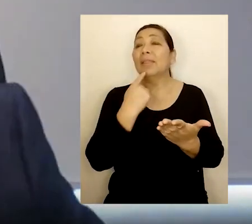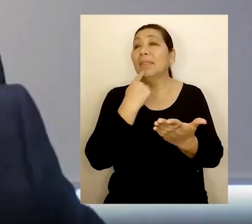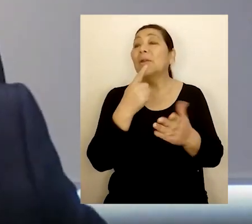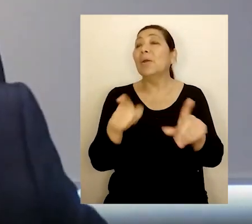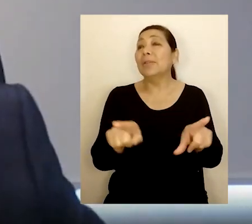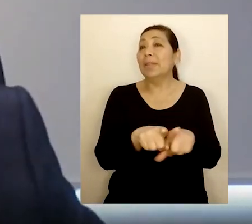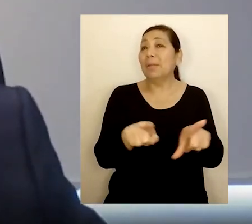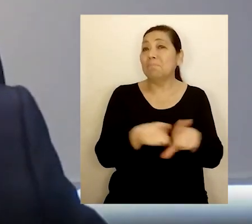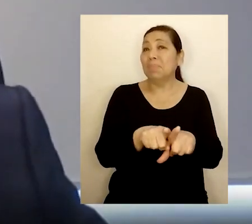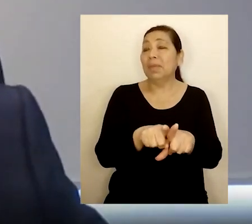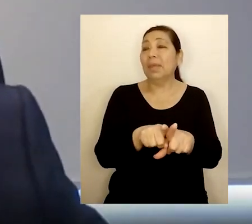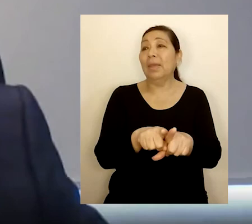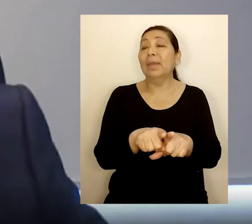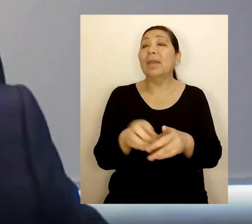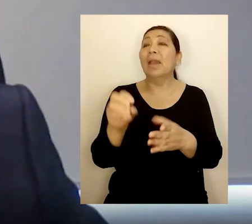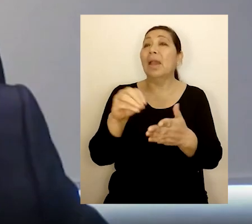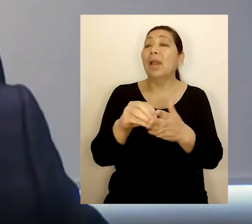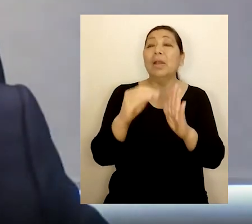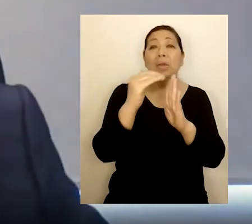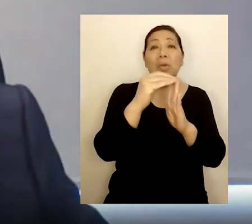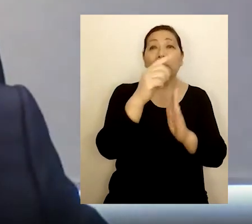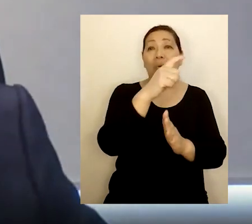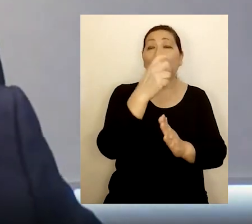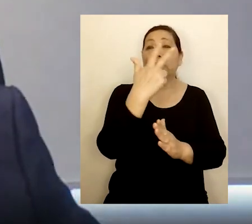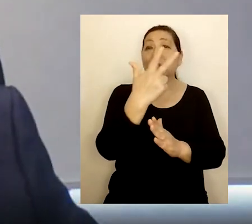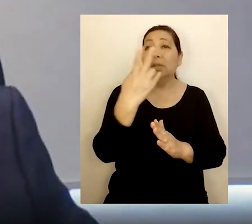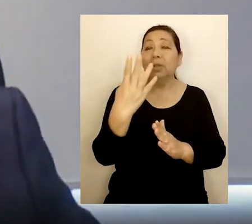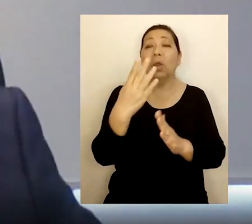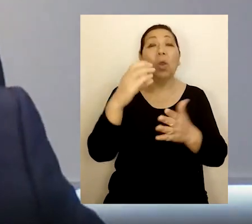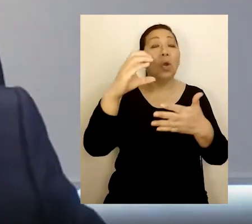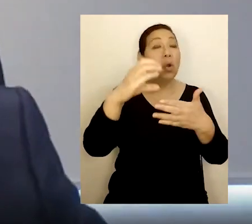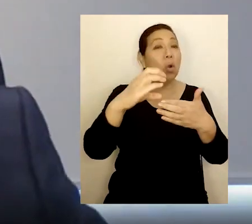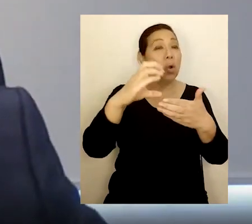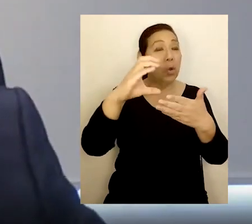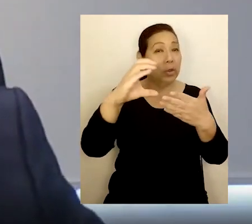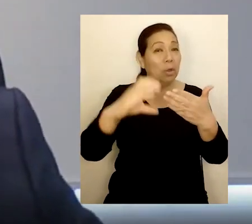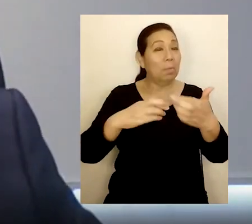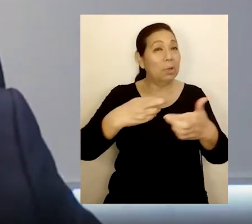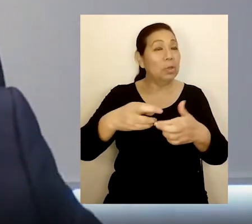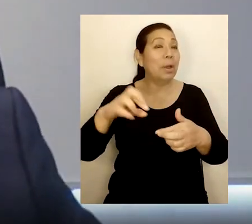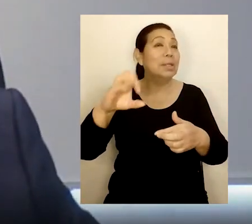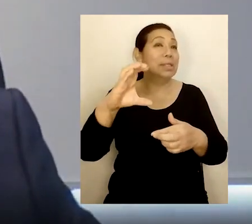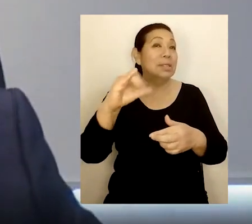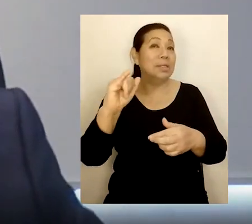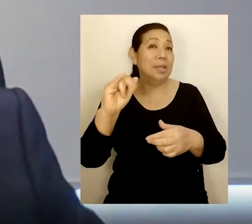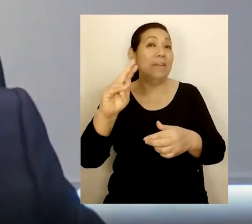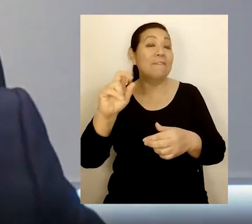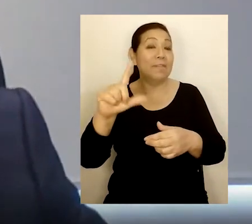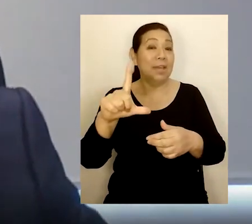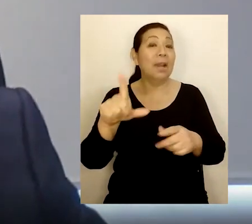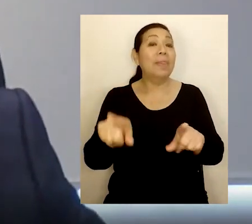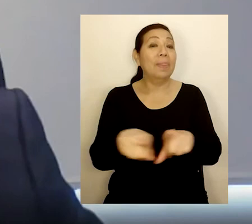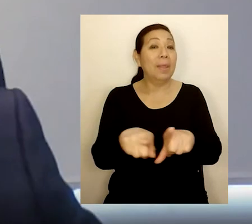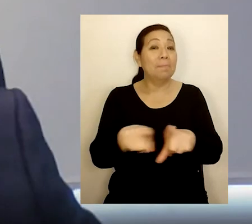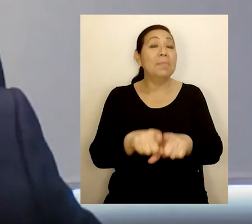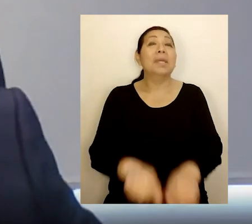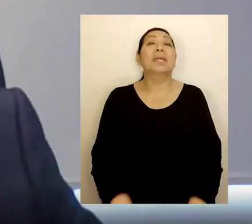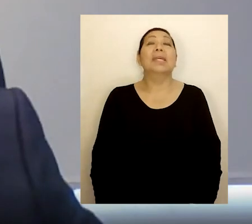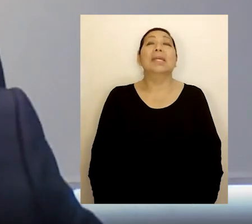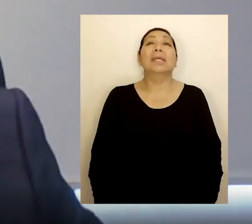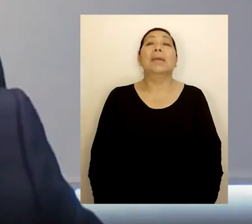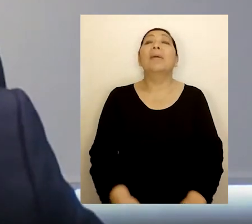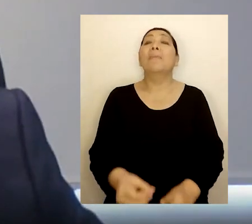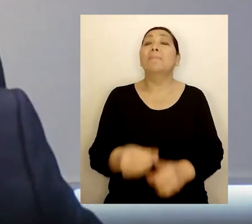Indicamos también que se debió aplicar el artículo 134 del Código Procesal Civil. Planteamos también